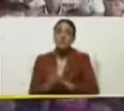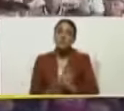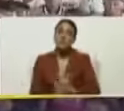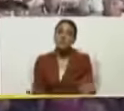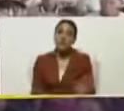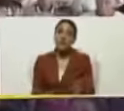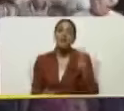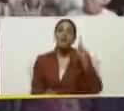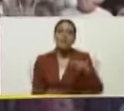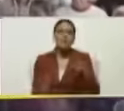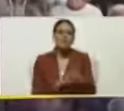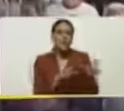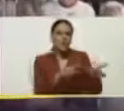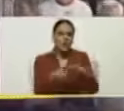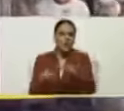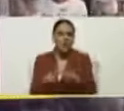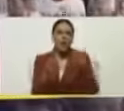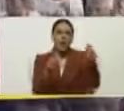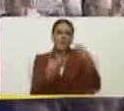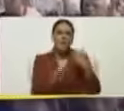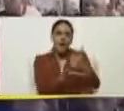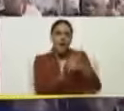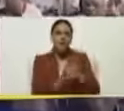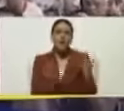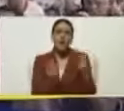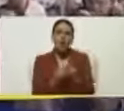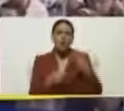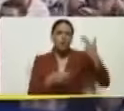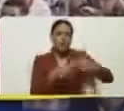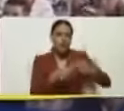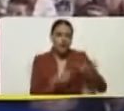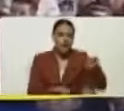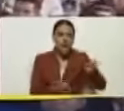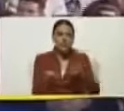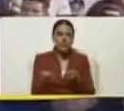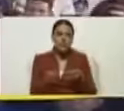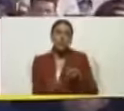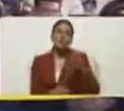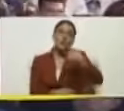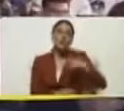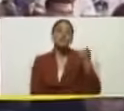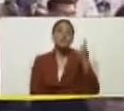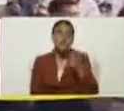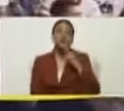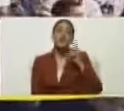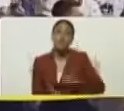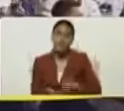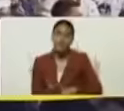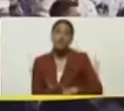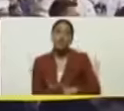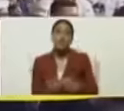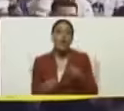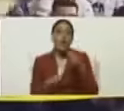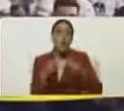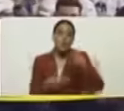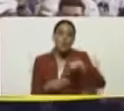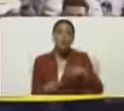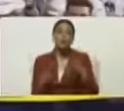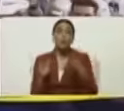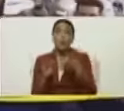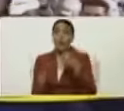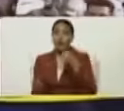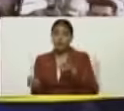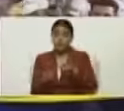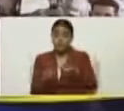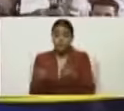de combustible que tanto hace falta, nos hace lo que es el sector café.